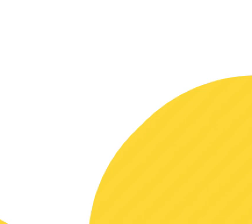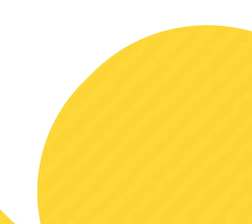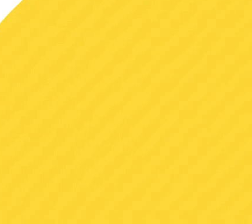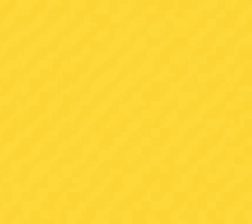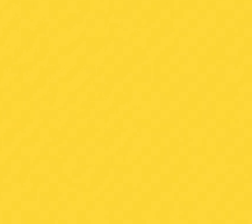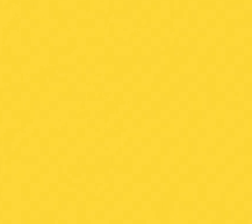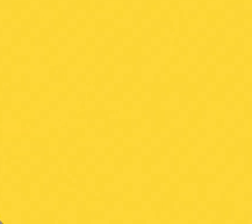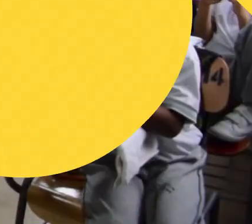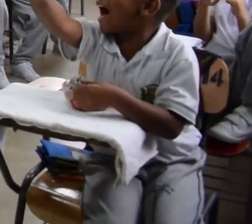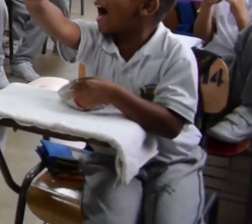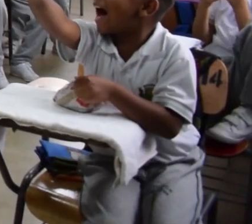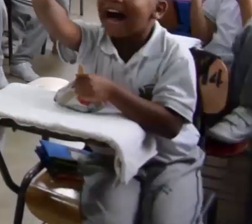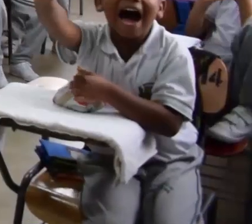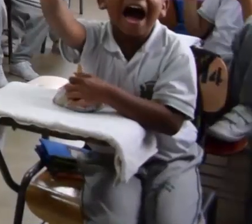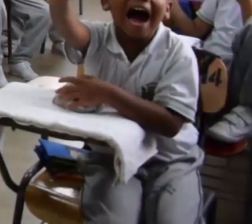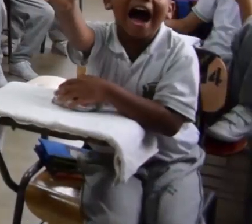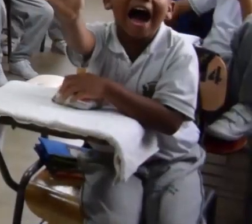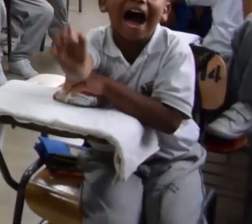Música